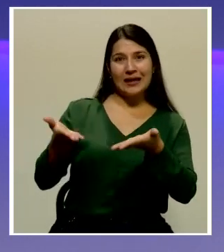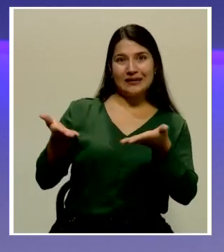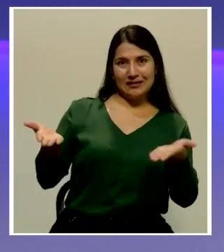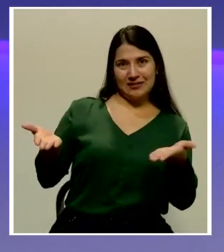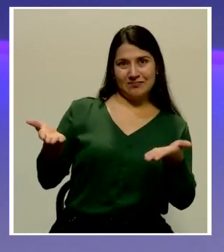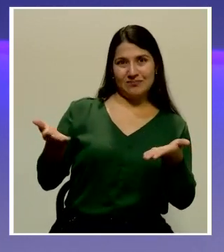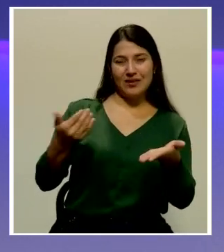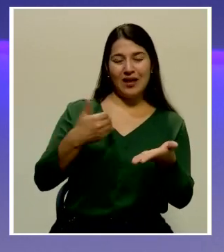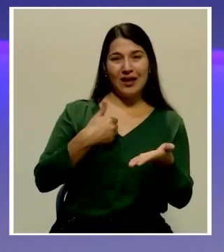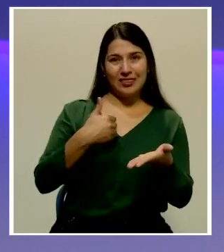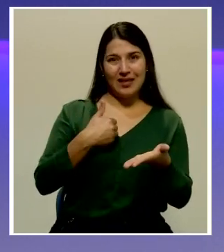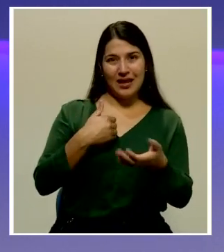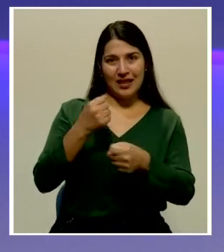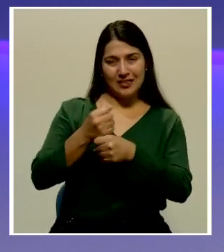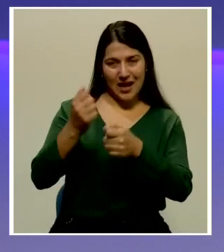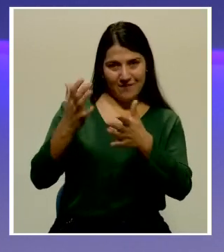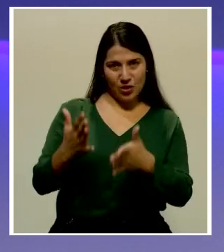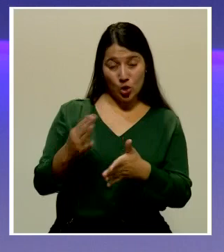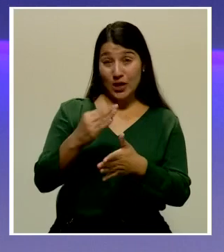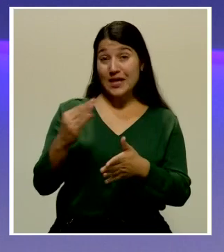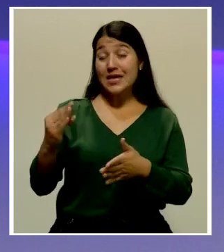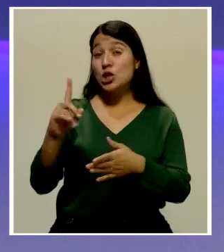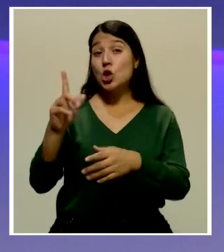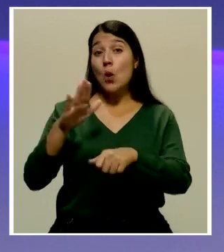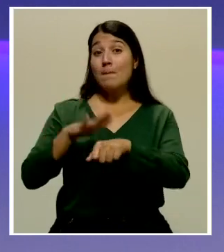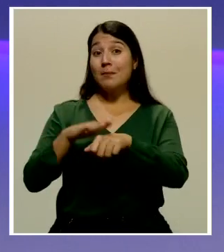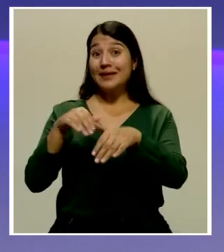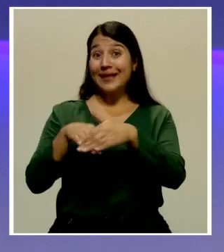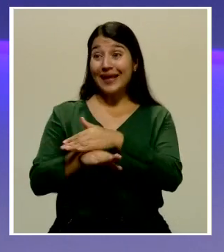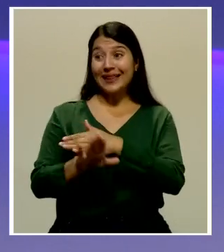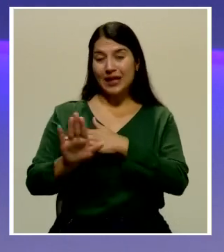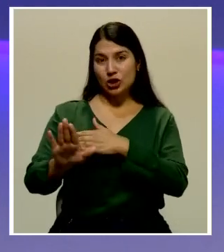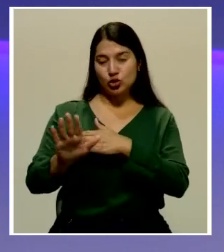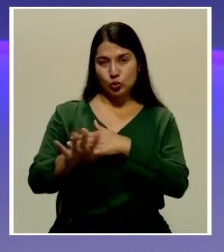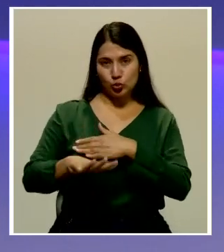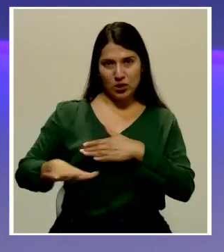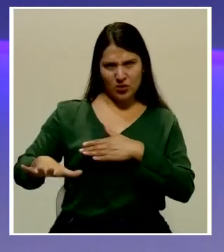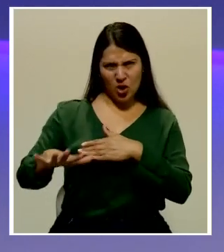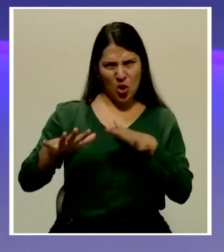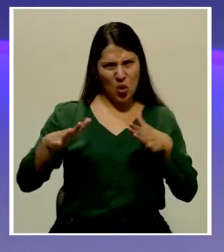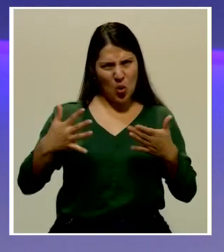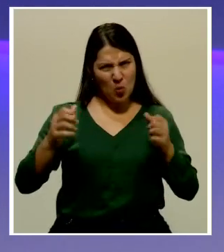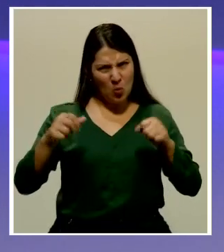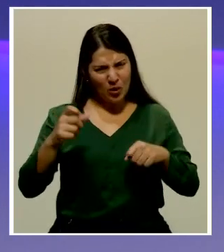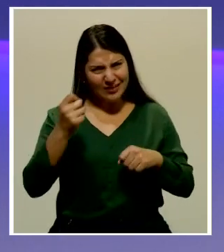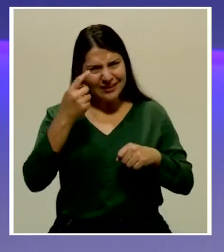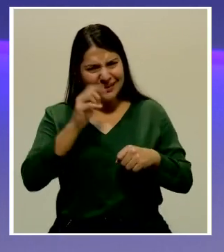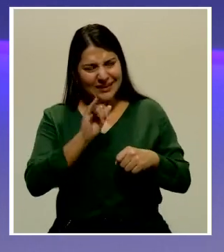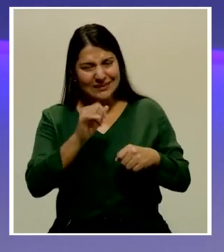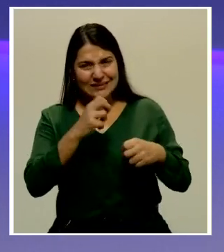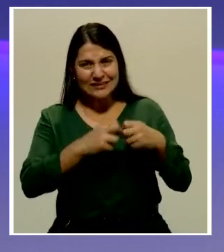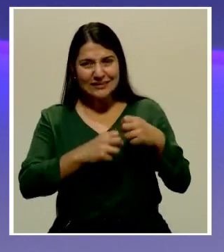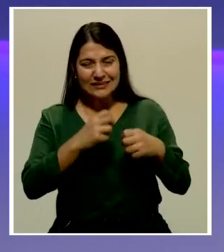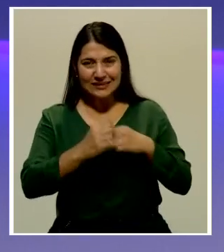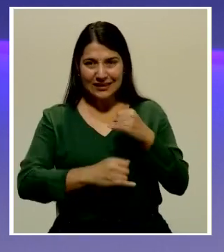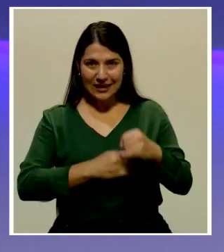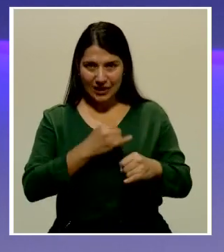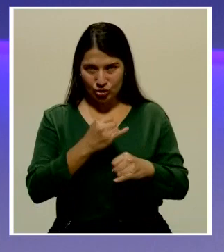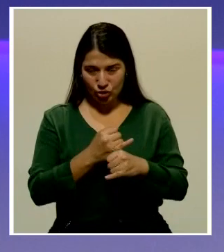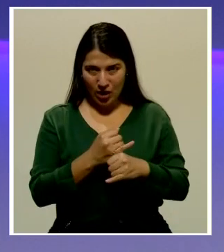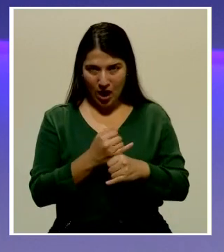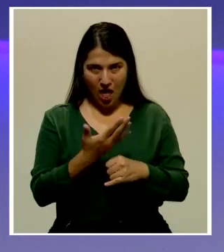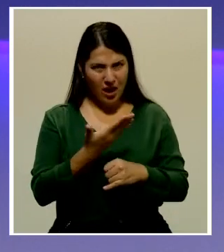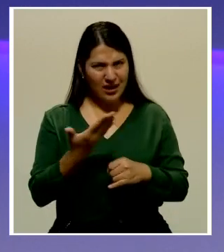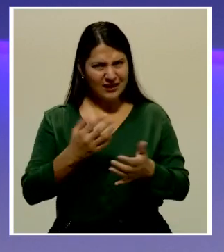y evitar que ingresen a su territorio. ¿Cómo entender este conflicto internacional? ¿Qué es